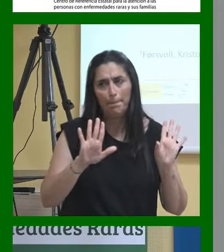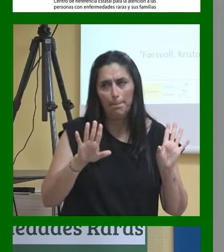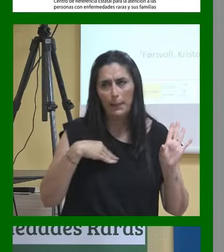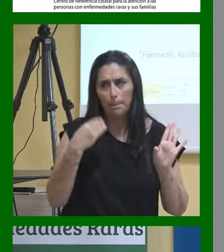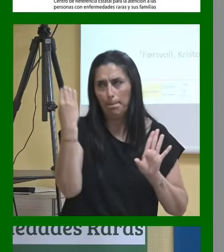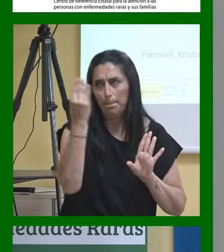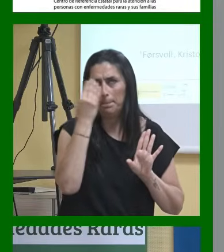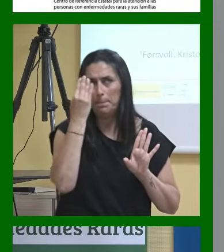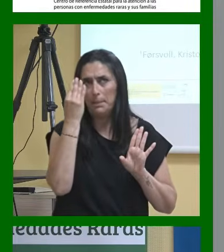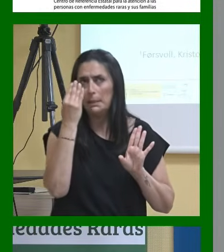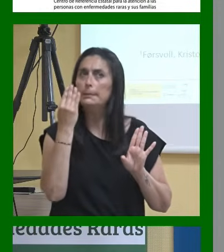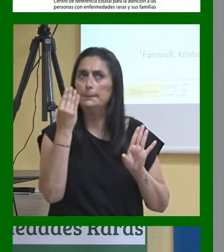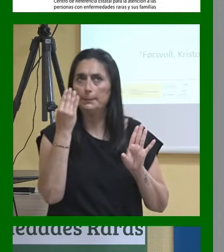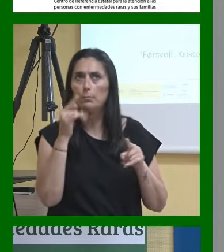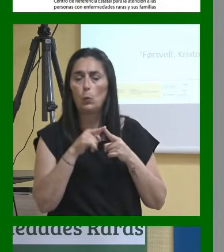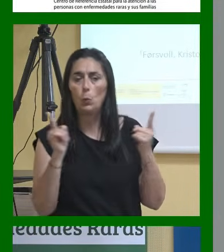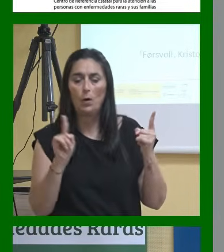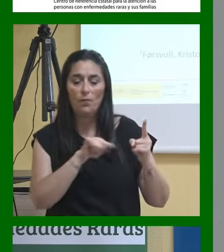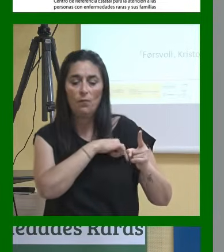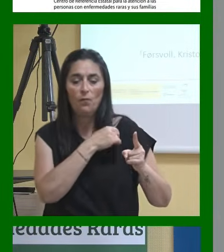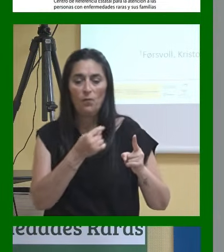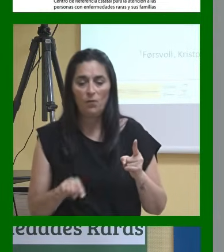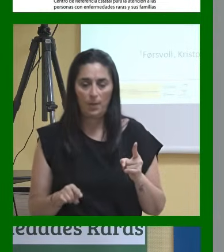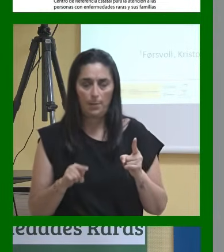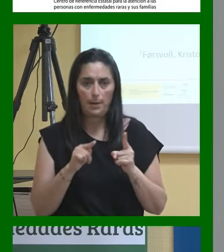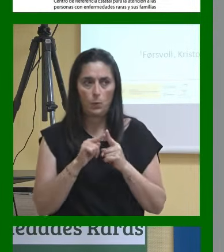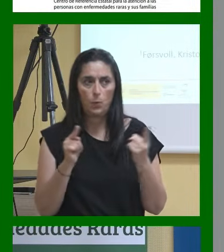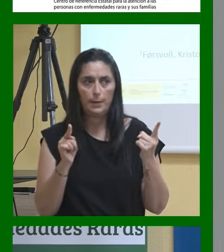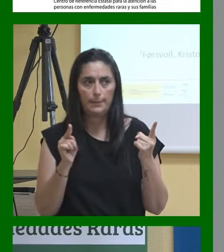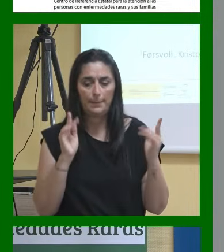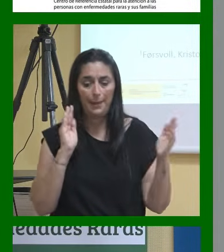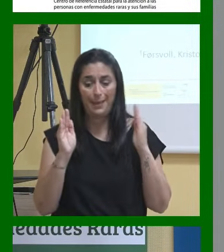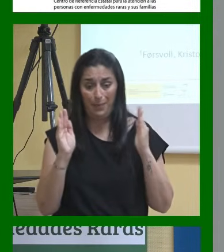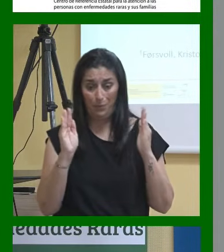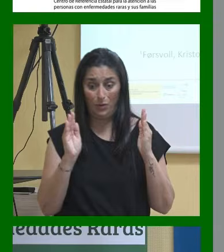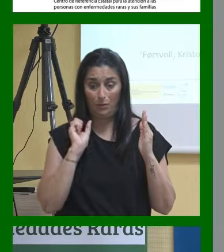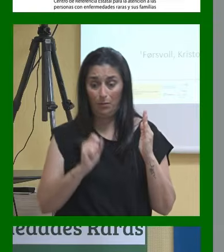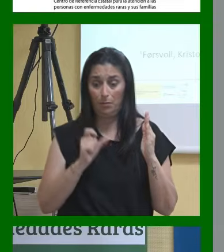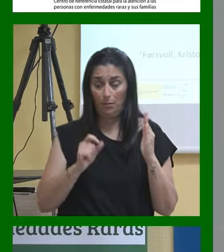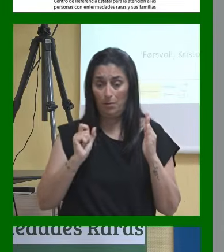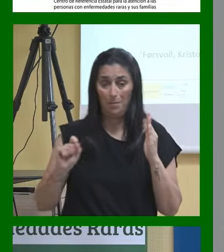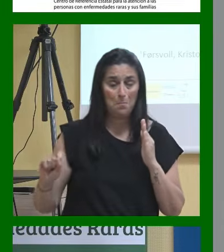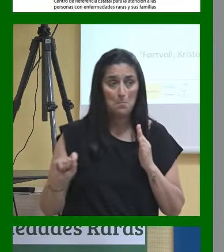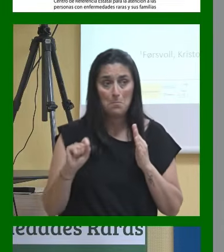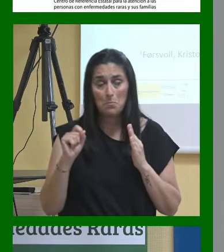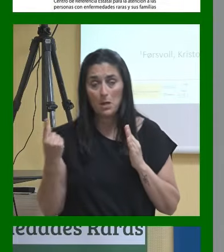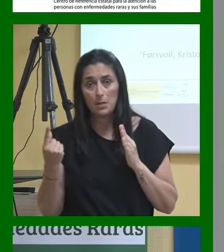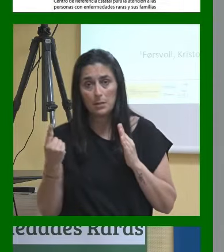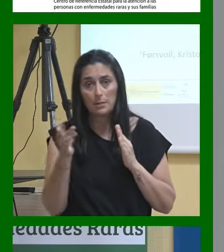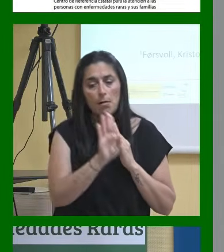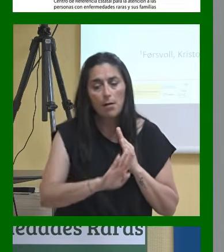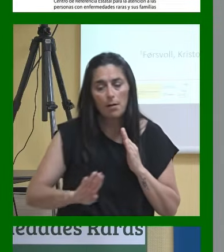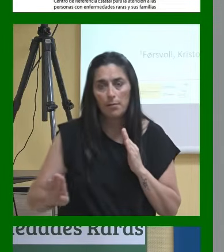que puede ser el cuadro de fiebre más frecuente, de fiebre periódica, claro, más frecuente en